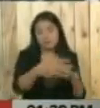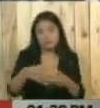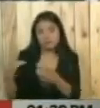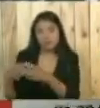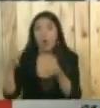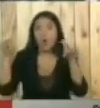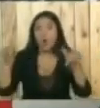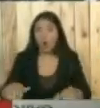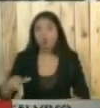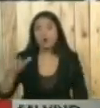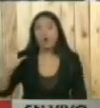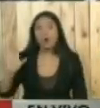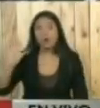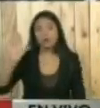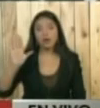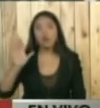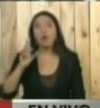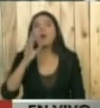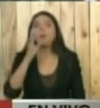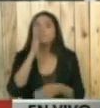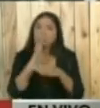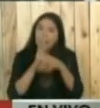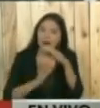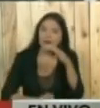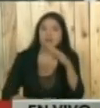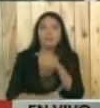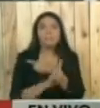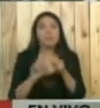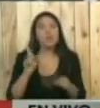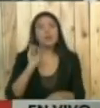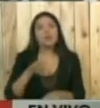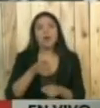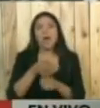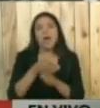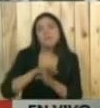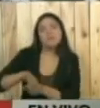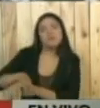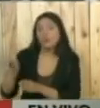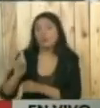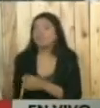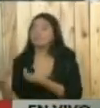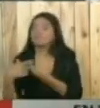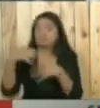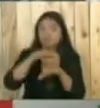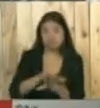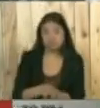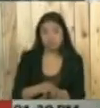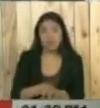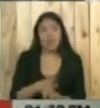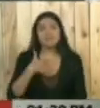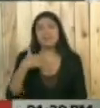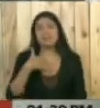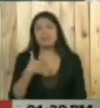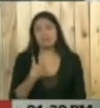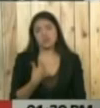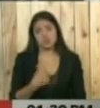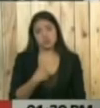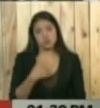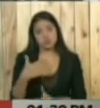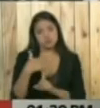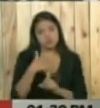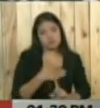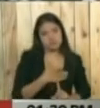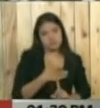hoy estamos juramentando a un grupo, pero no debemos dejar a nadie por fuera, que nadie se sienta que está siendo